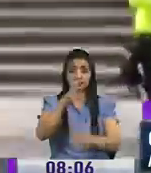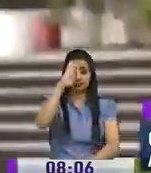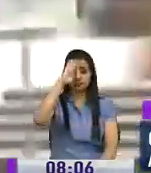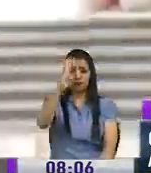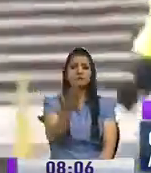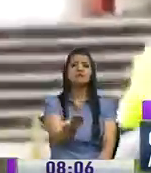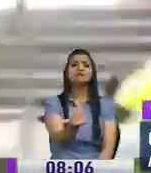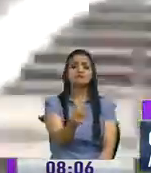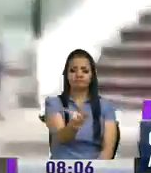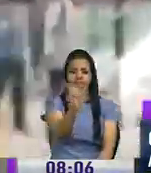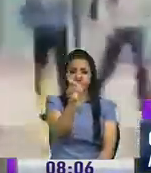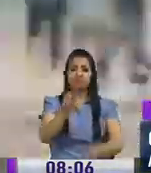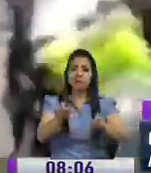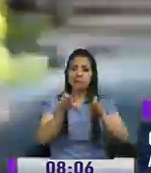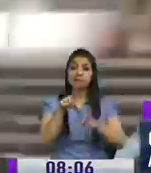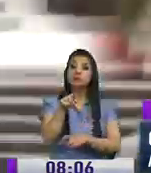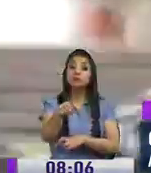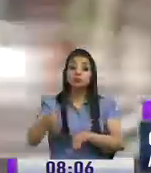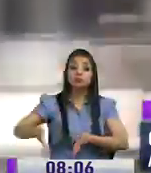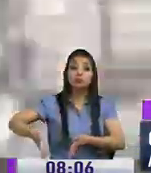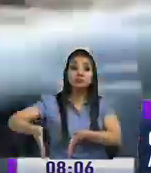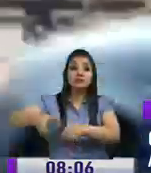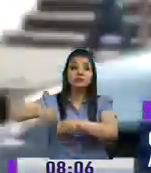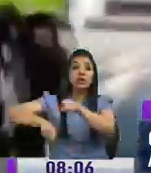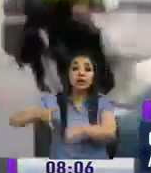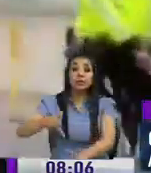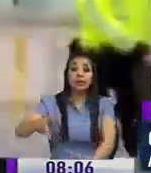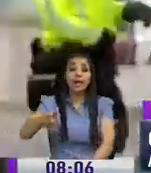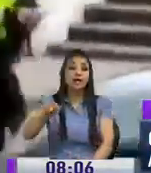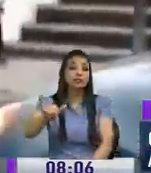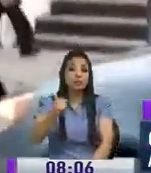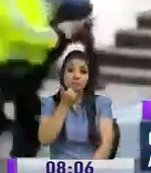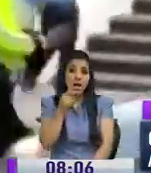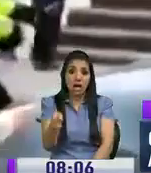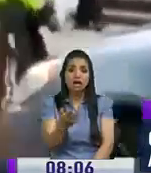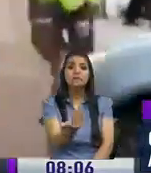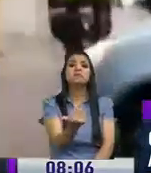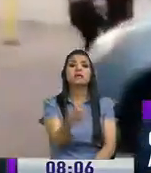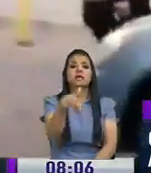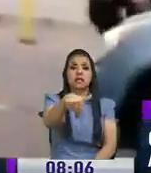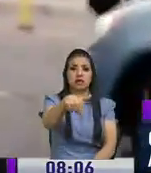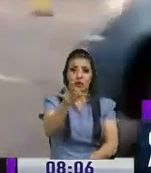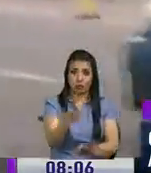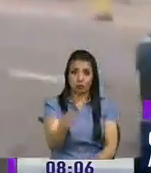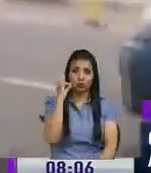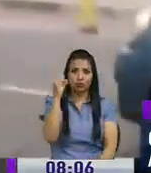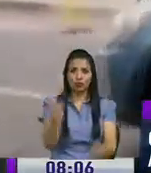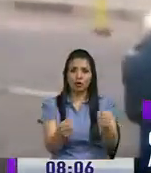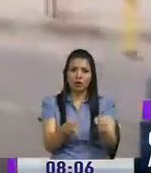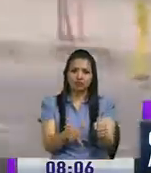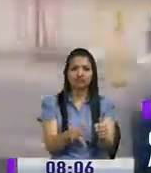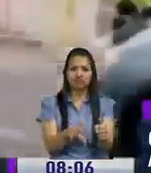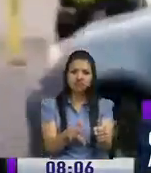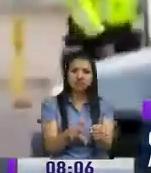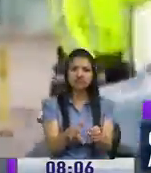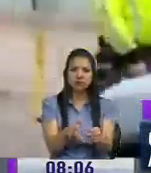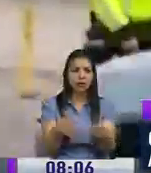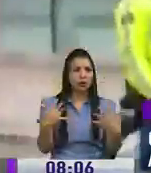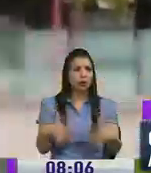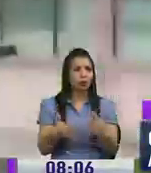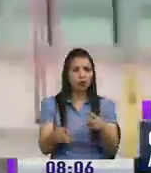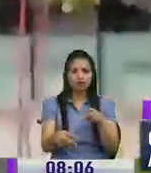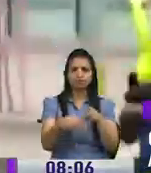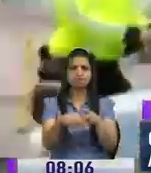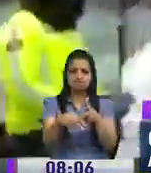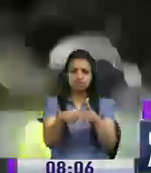sus documentos porque estaba invadiendo el carril de la ciclovía. La mujer pone en marcha el vehículo e intenta arrollar